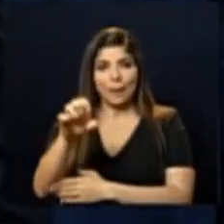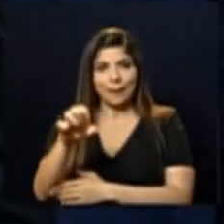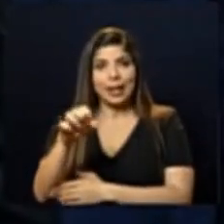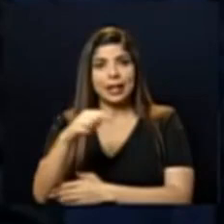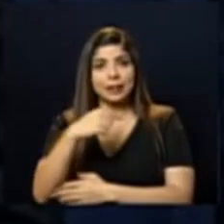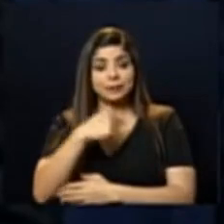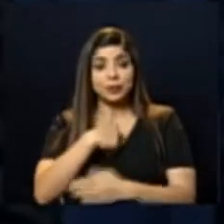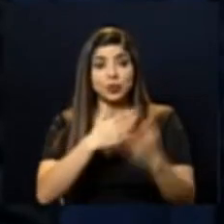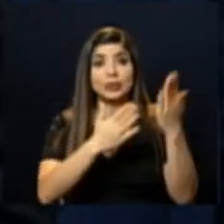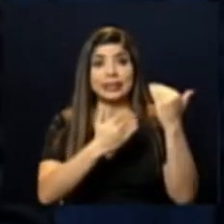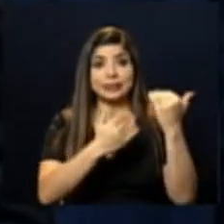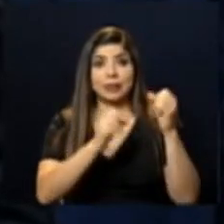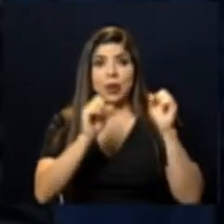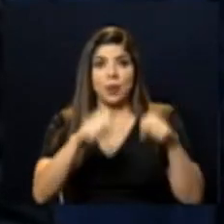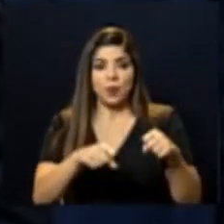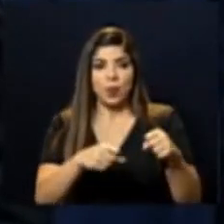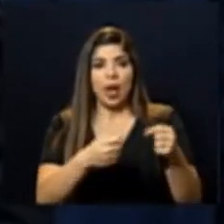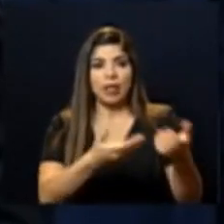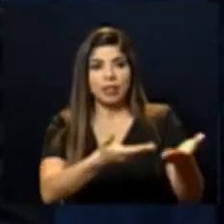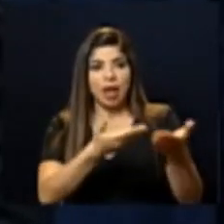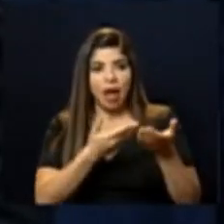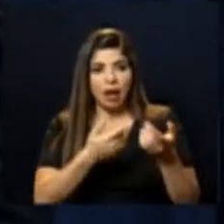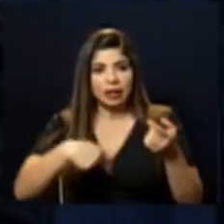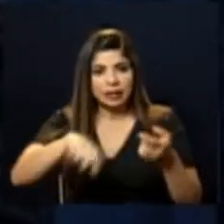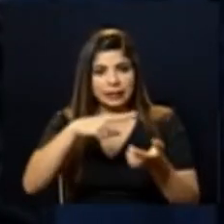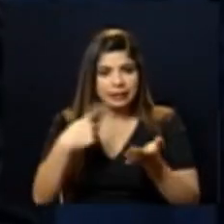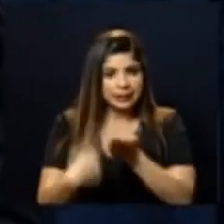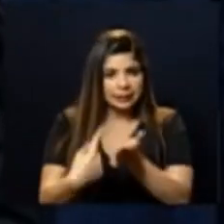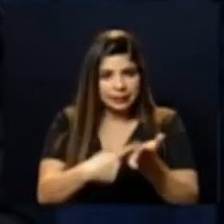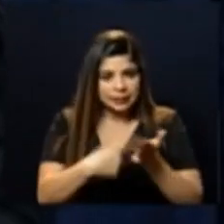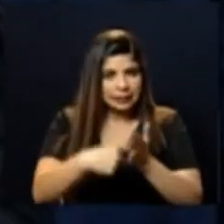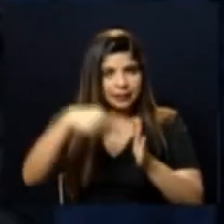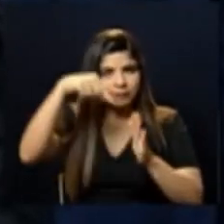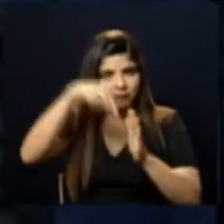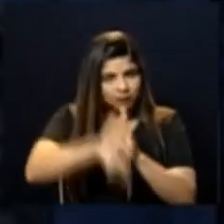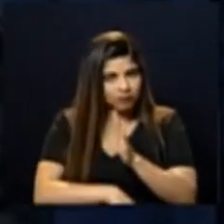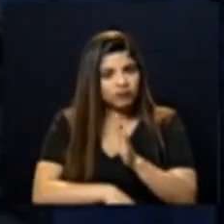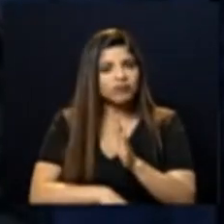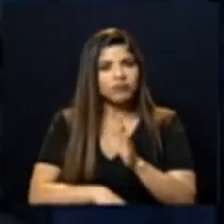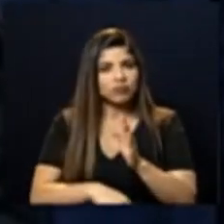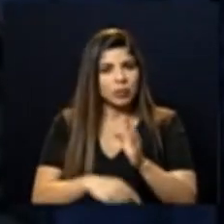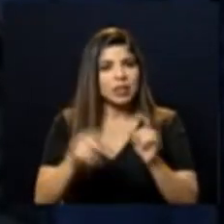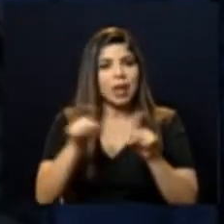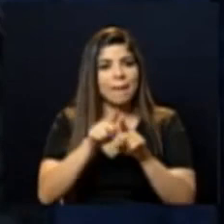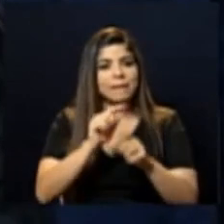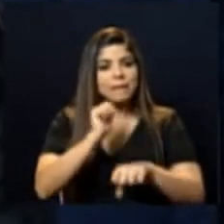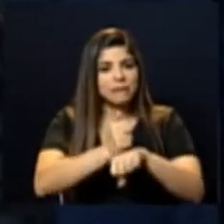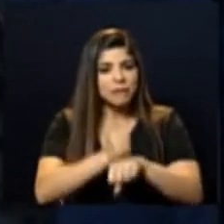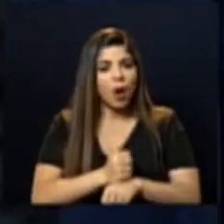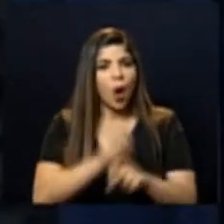cual espero podamos tener un debate de fondo y de objetivos.